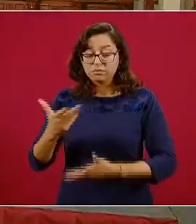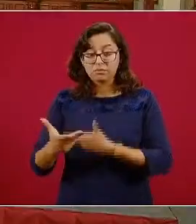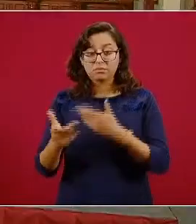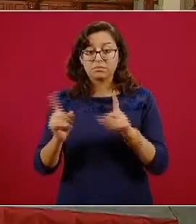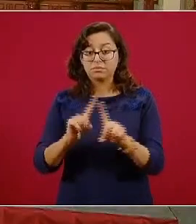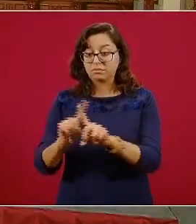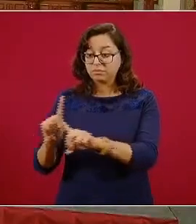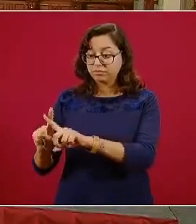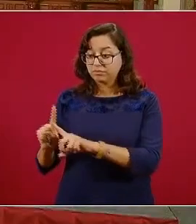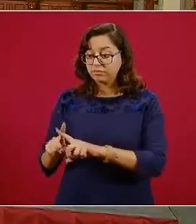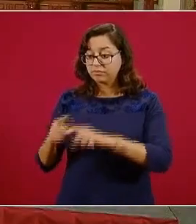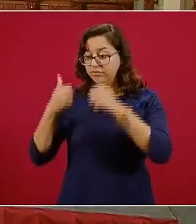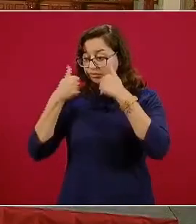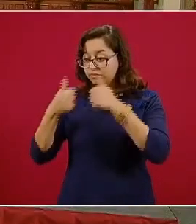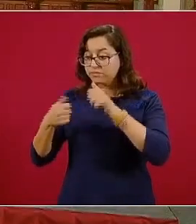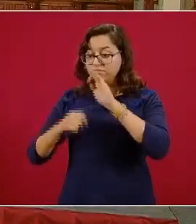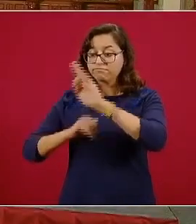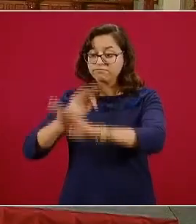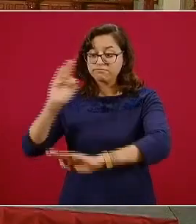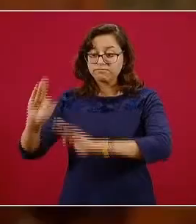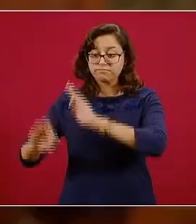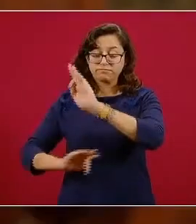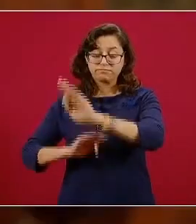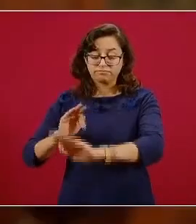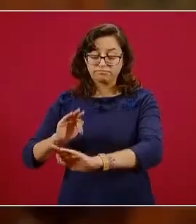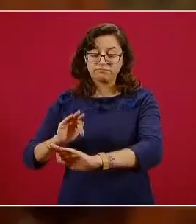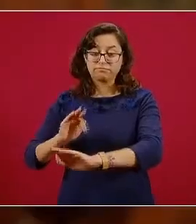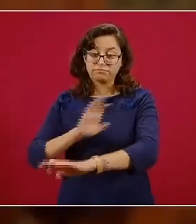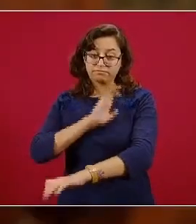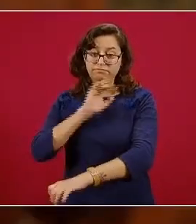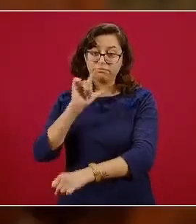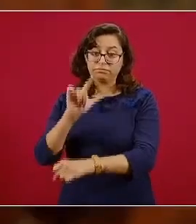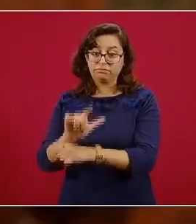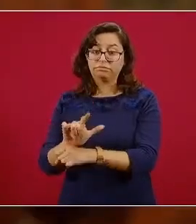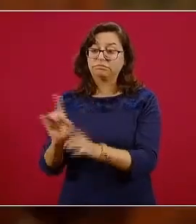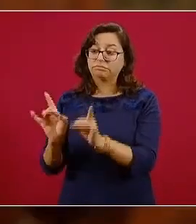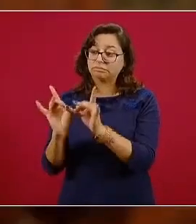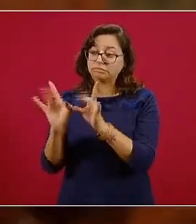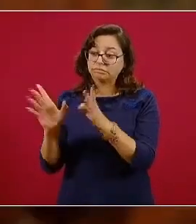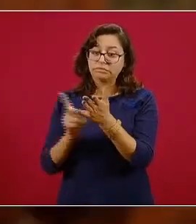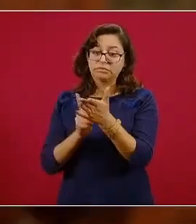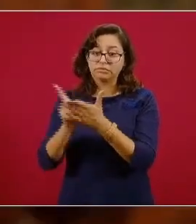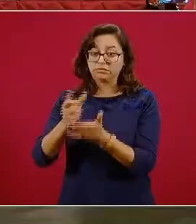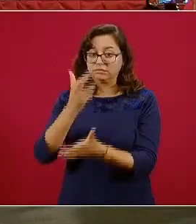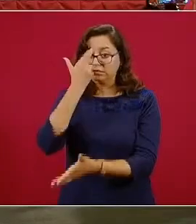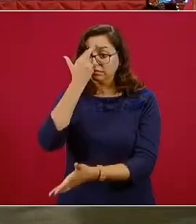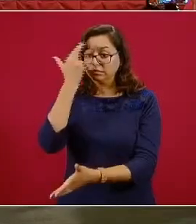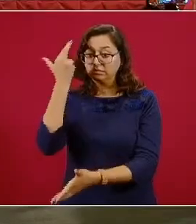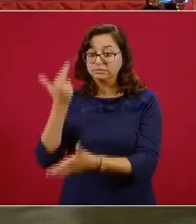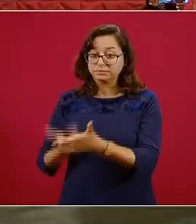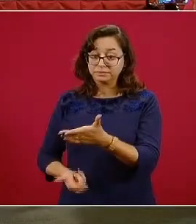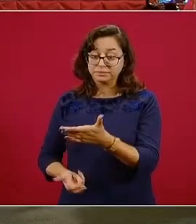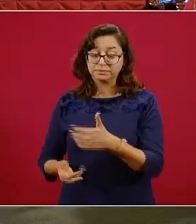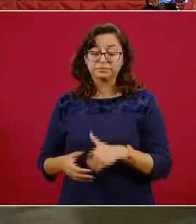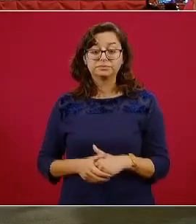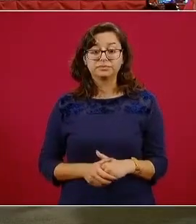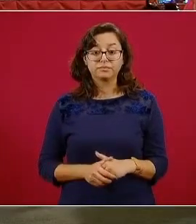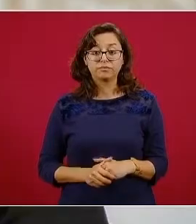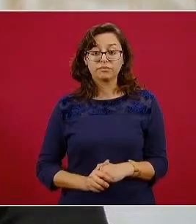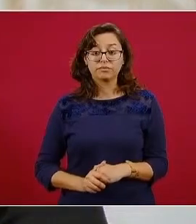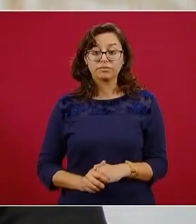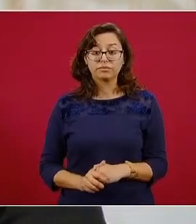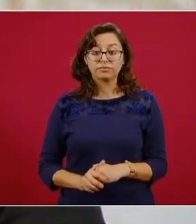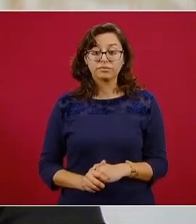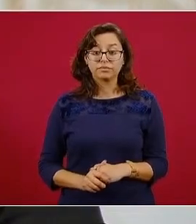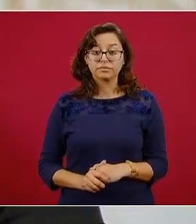se ofrecen para dar atención y respuesta especial a casos de vulneración o restricción de derechos. La restitución